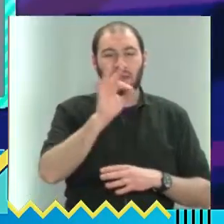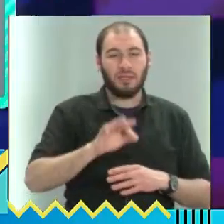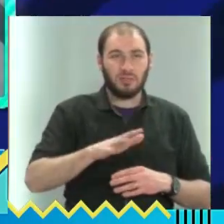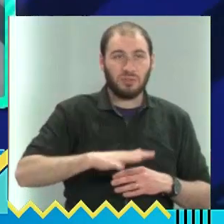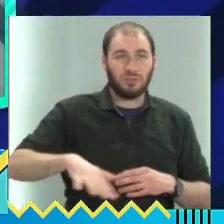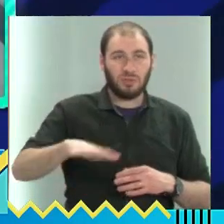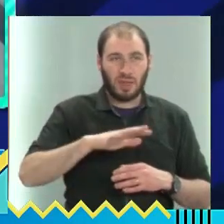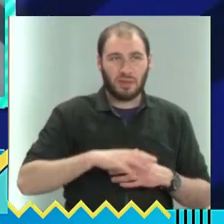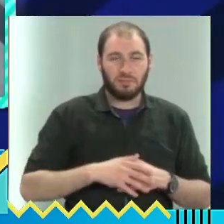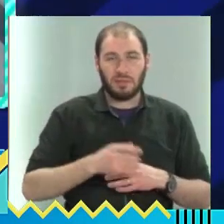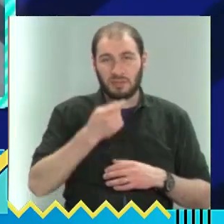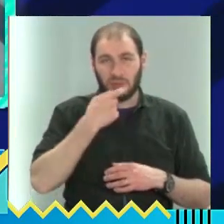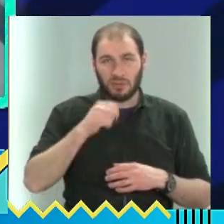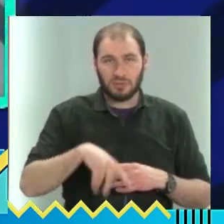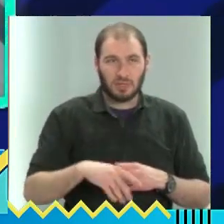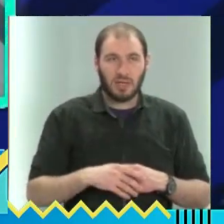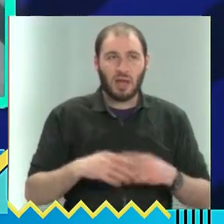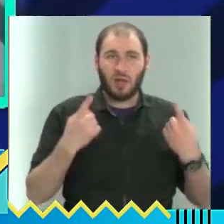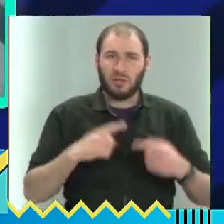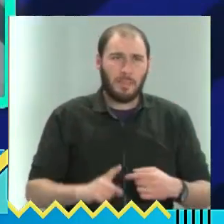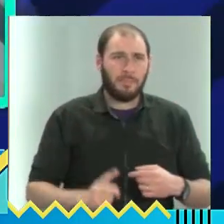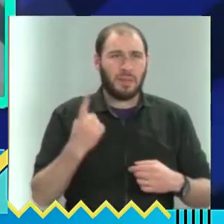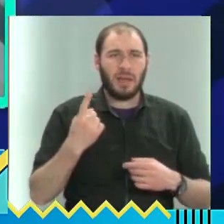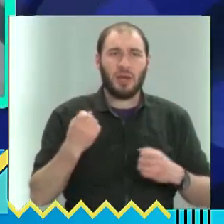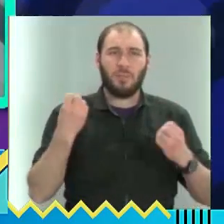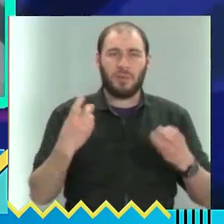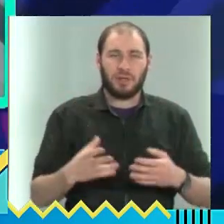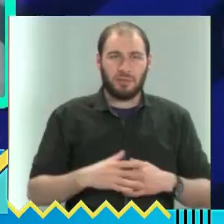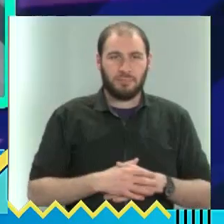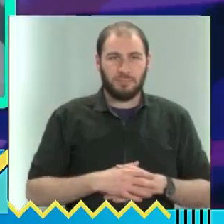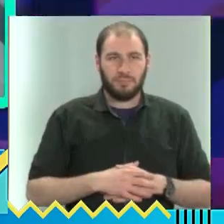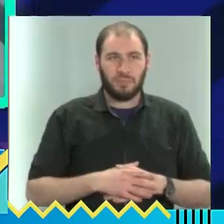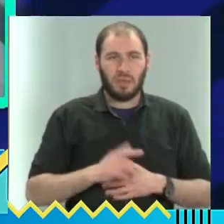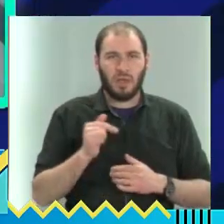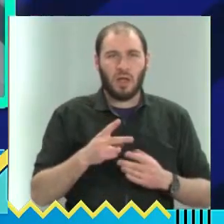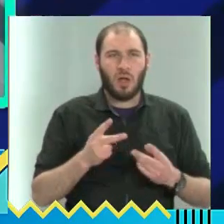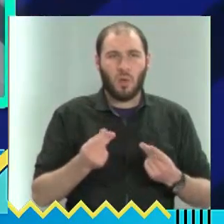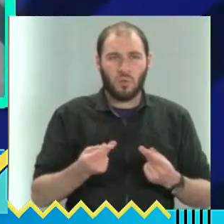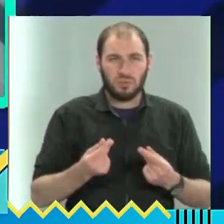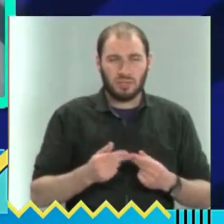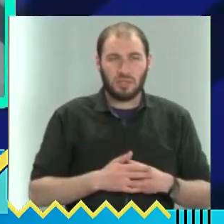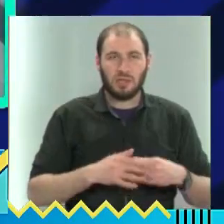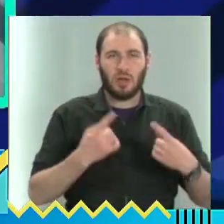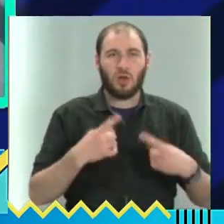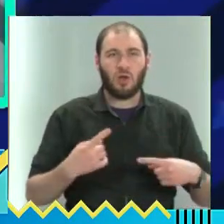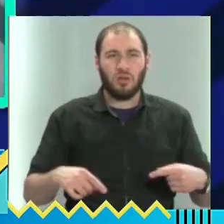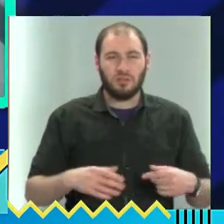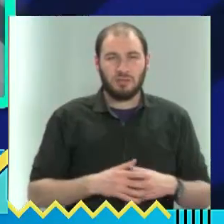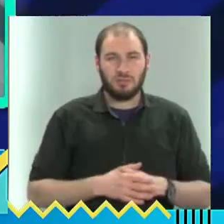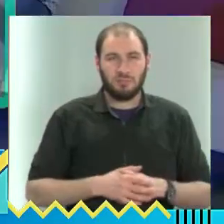urbanístico y paisajístico de Mendoza es un hecho inédito porque se usaba un